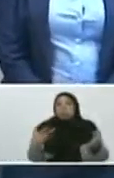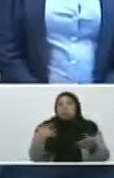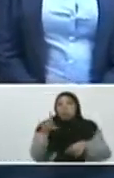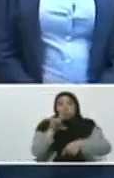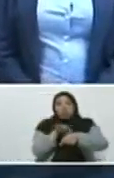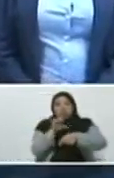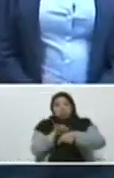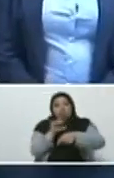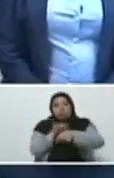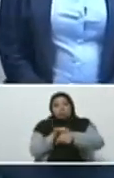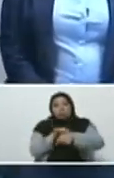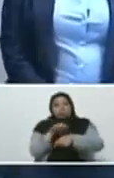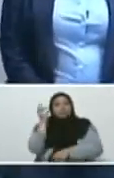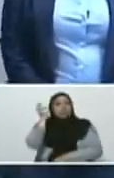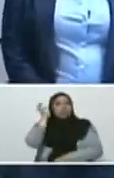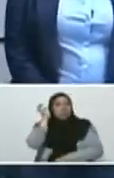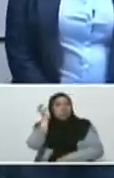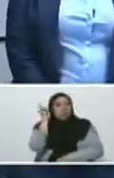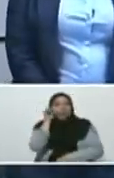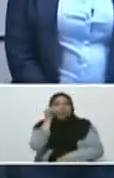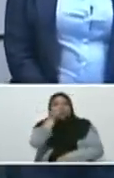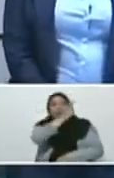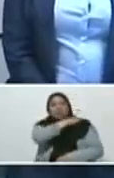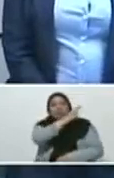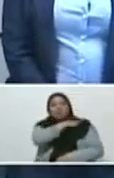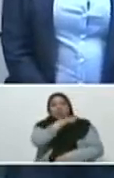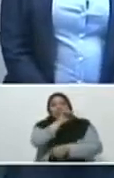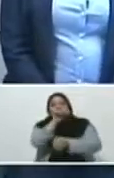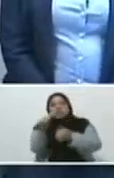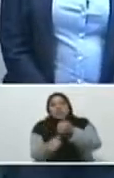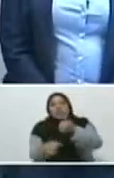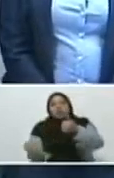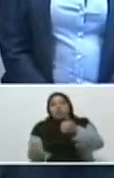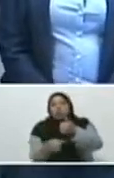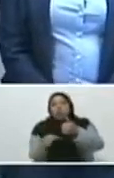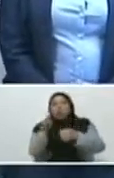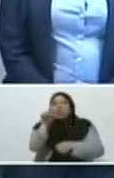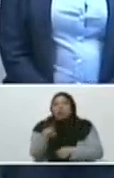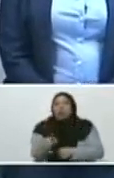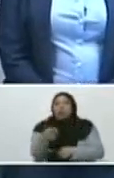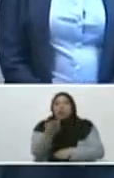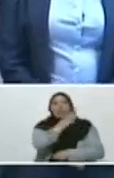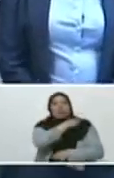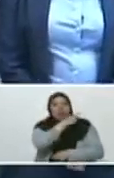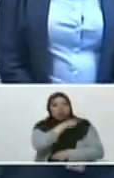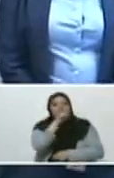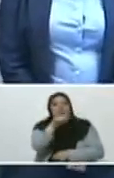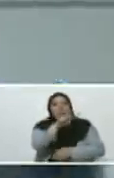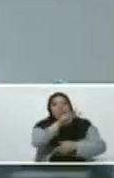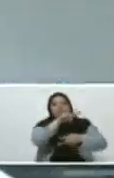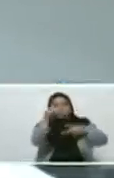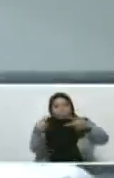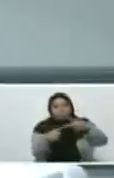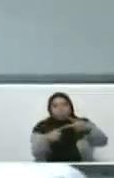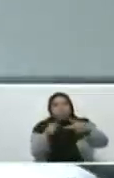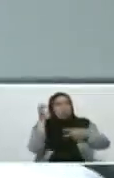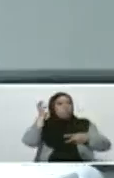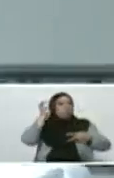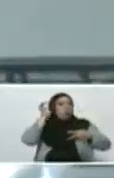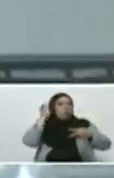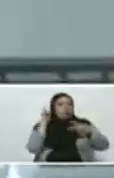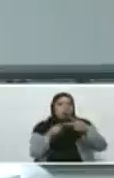Olga Wittit, director y subdirectora de algo maravilloso, la